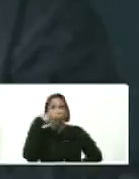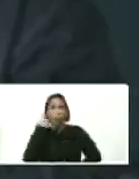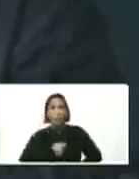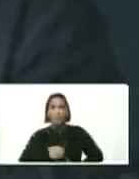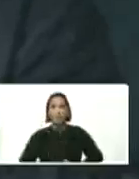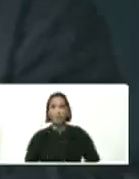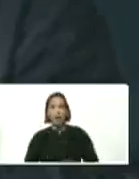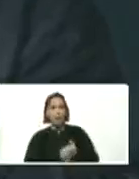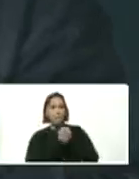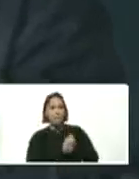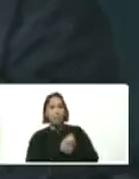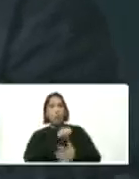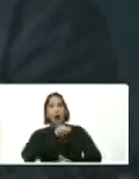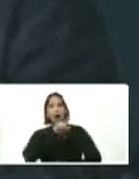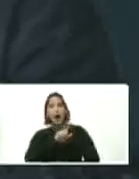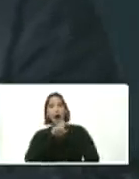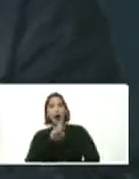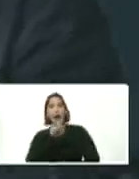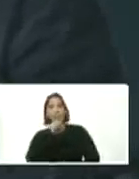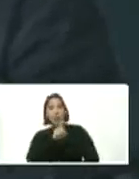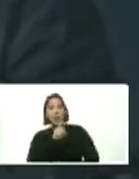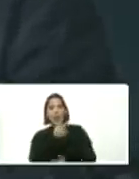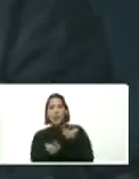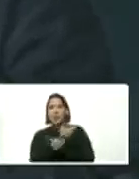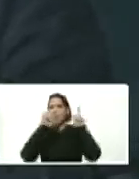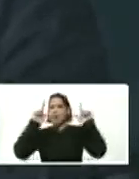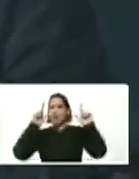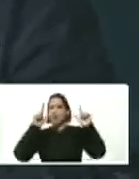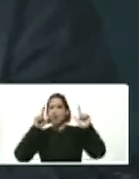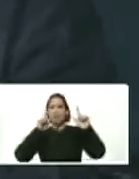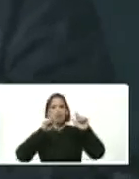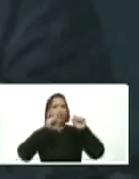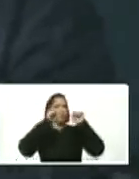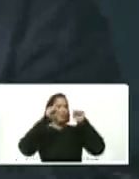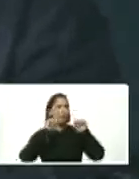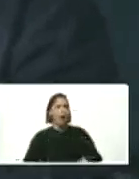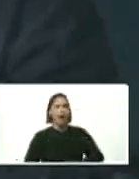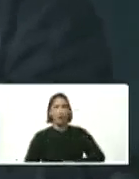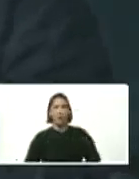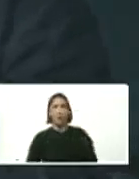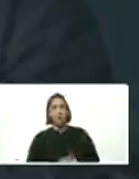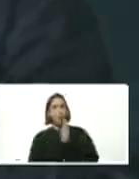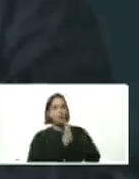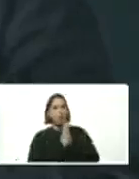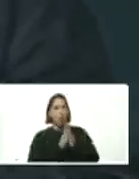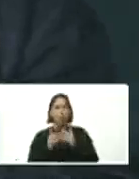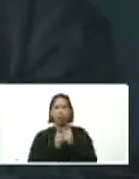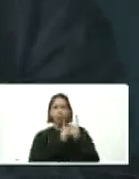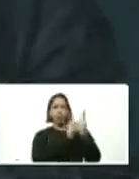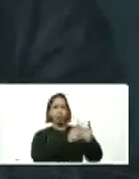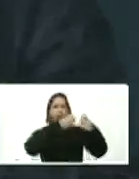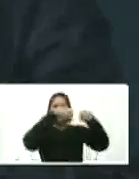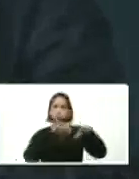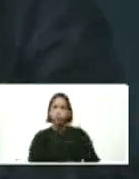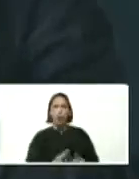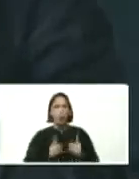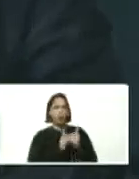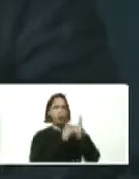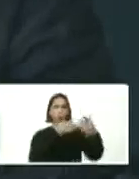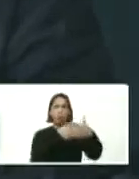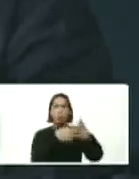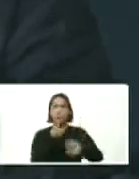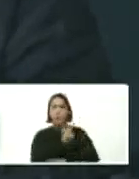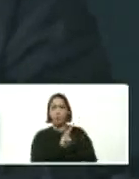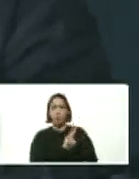el compañero Alex Saad, esté libre. Ya basta, que cese la persecución contra Venezuela. Que cese también la